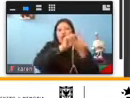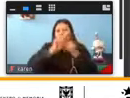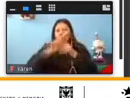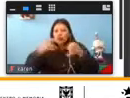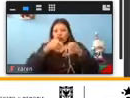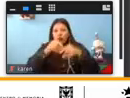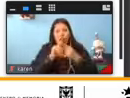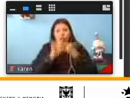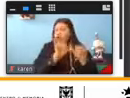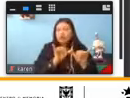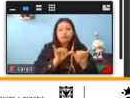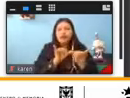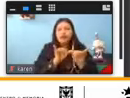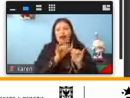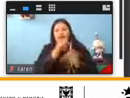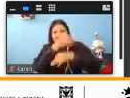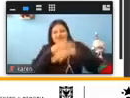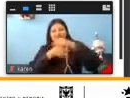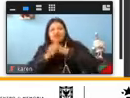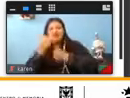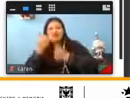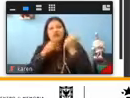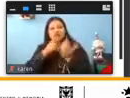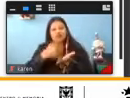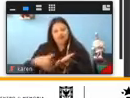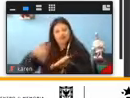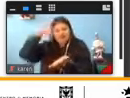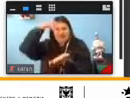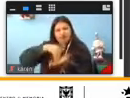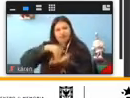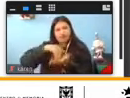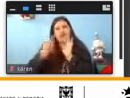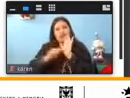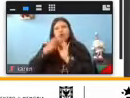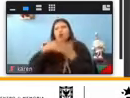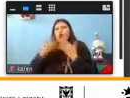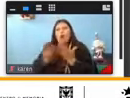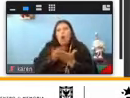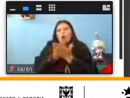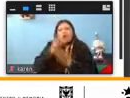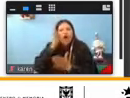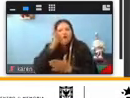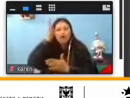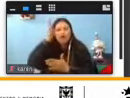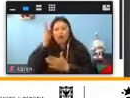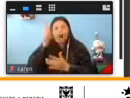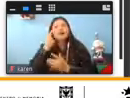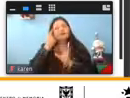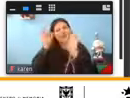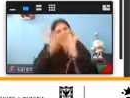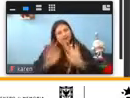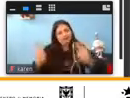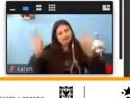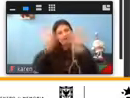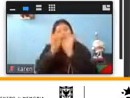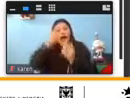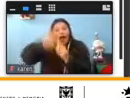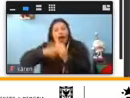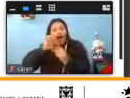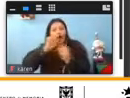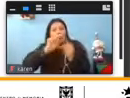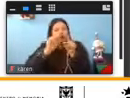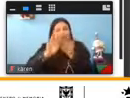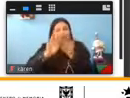allí, sino que por el contrario se posiciona como apuesta de futuro. Y esto es muy importante en cada una de estas